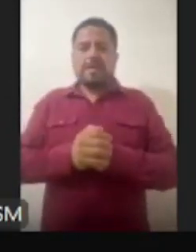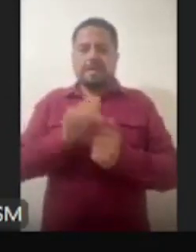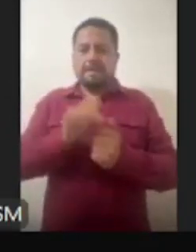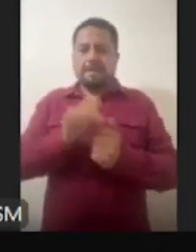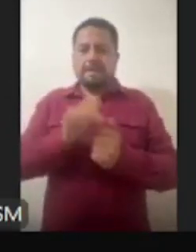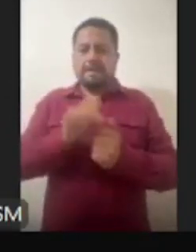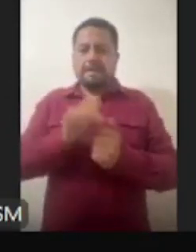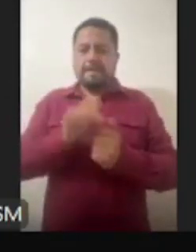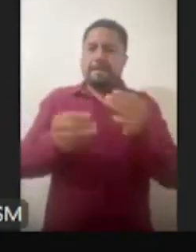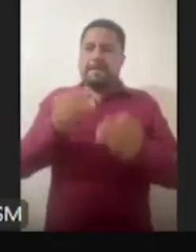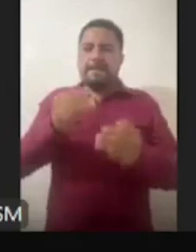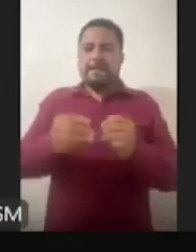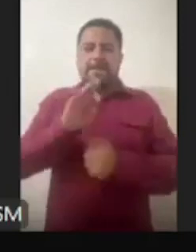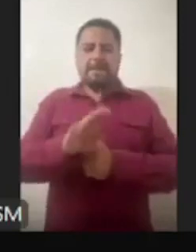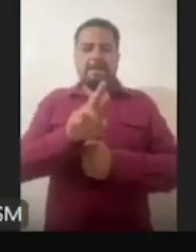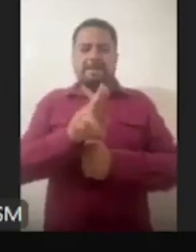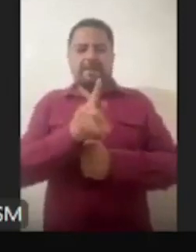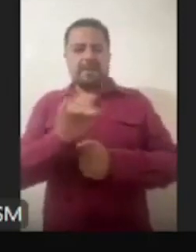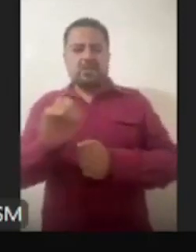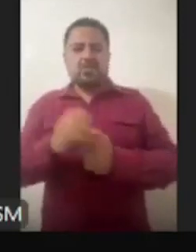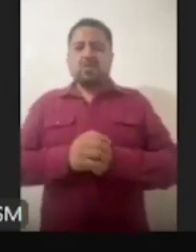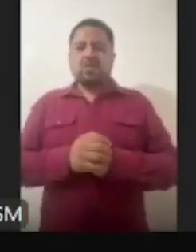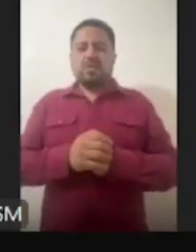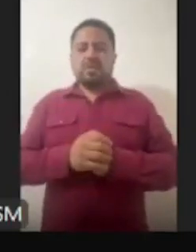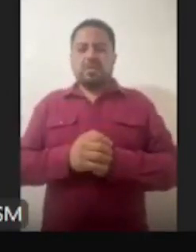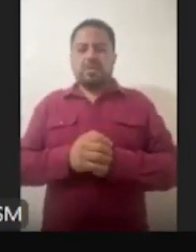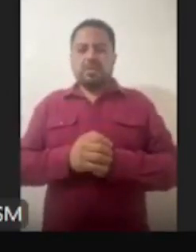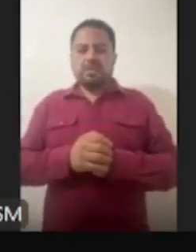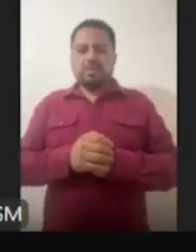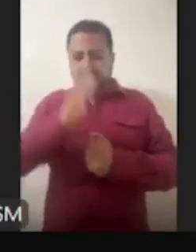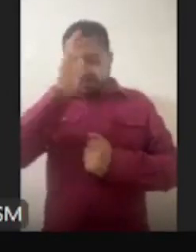Magistrada ponente y la Rosa Delgado Brito.